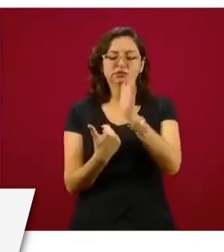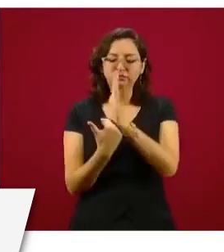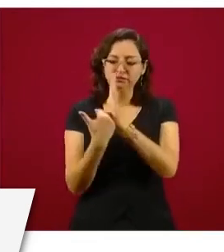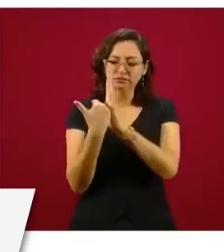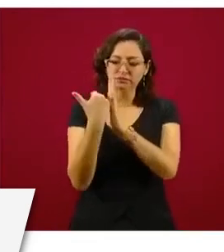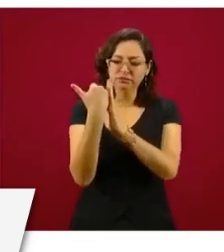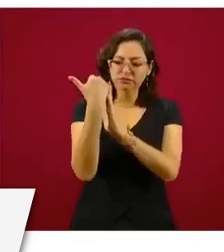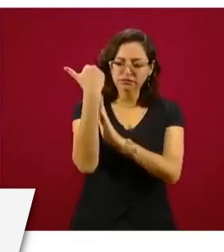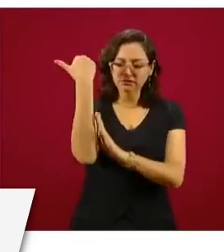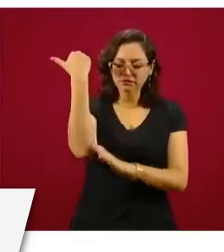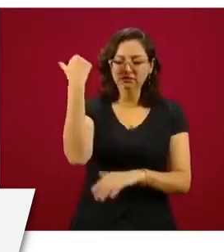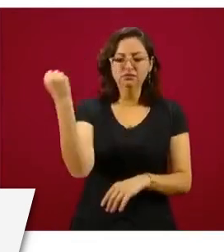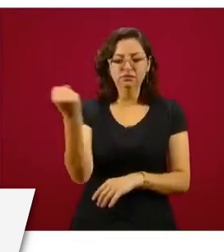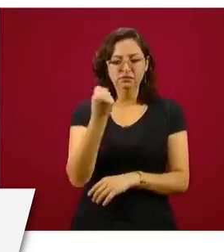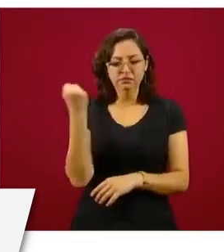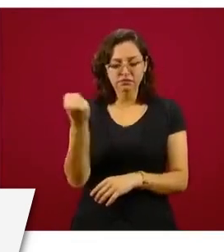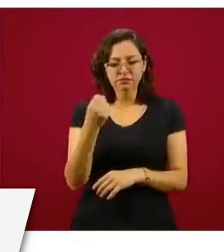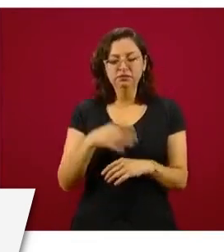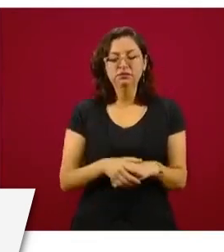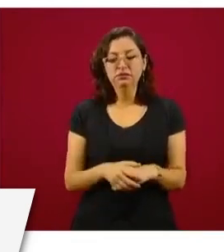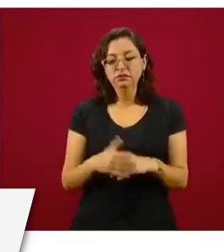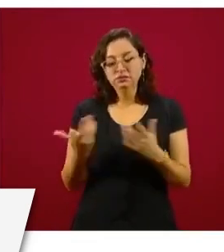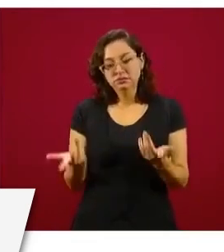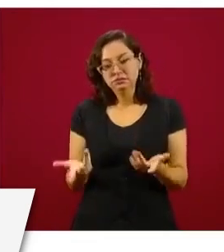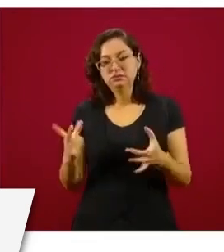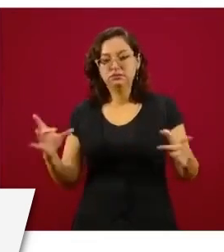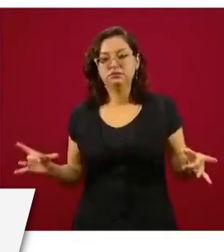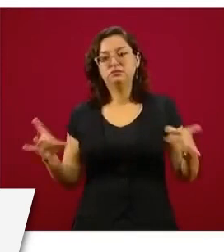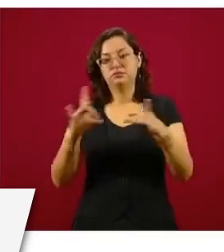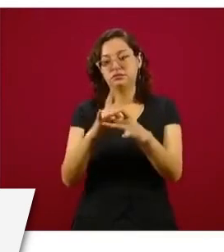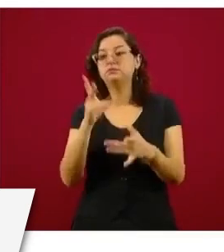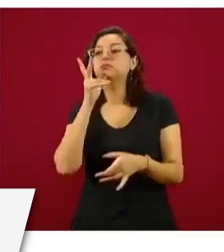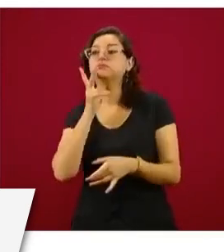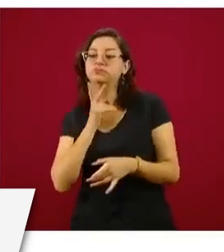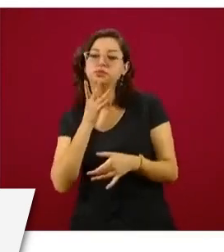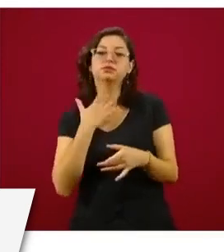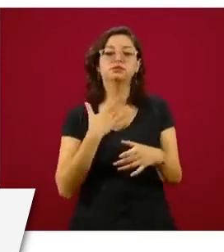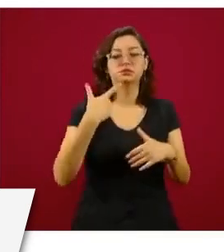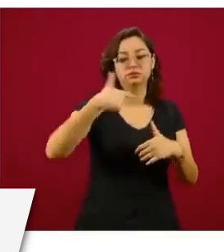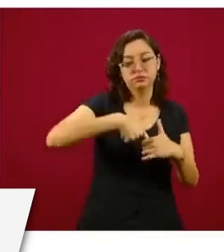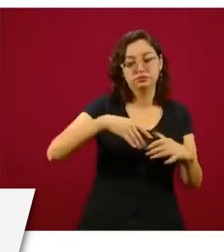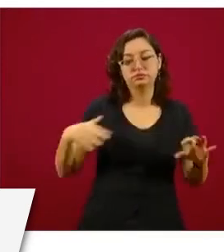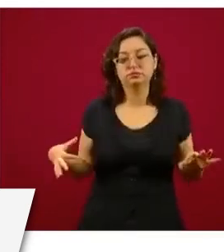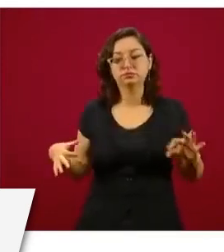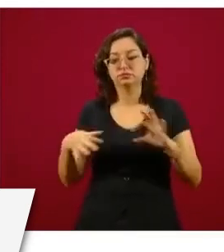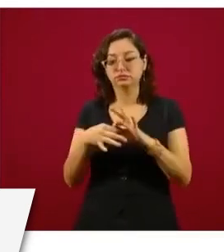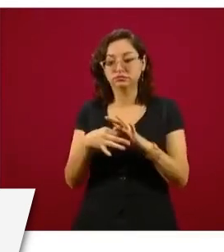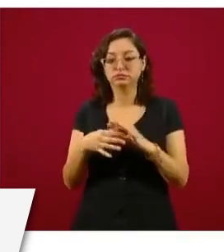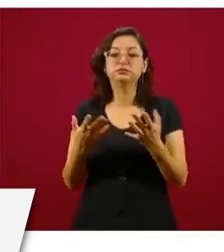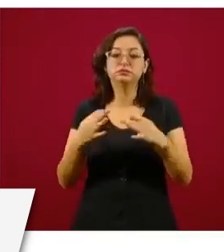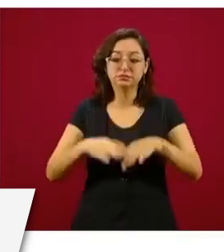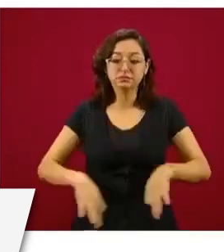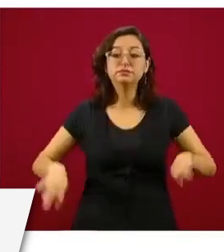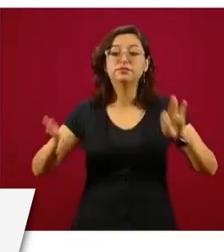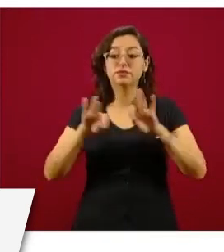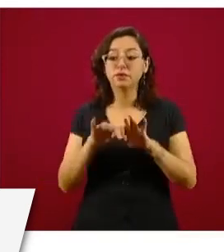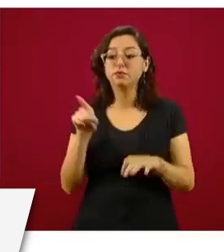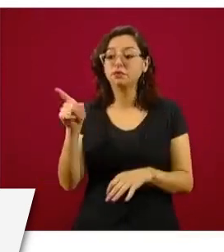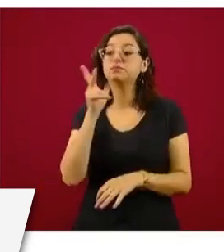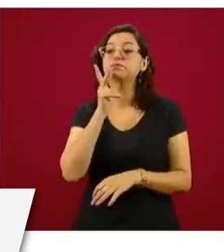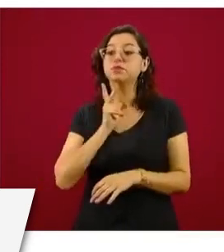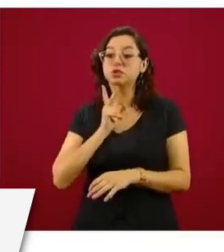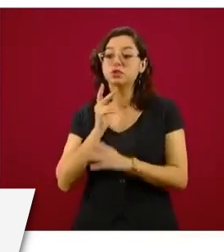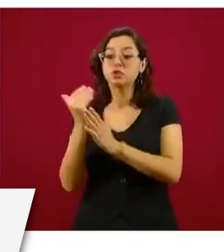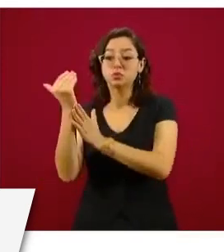subiendo. Hay una correspondencia entre uno y otro, que eso es lo importante, que cuando baja el precio, baje